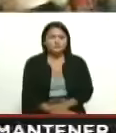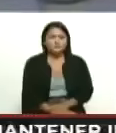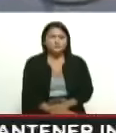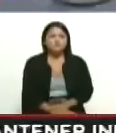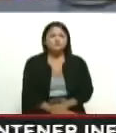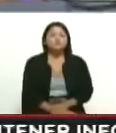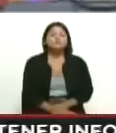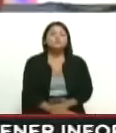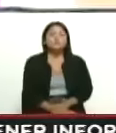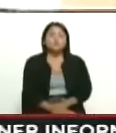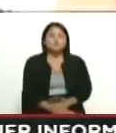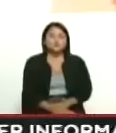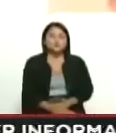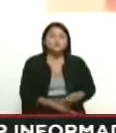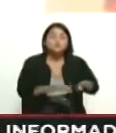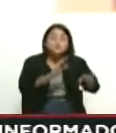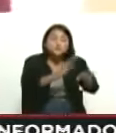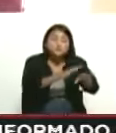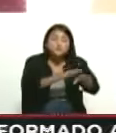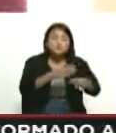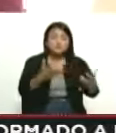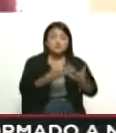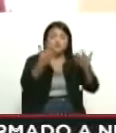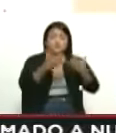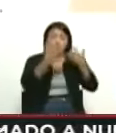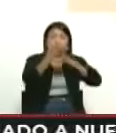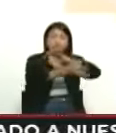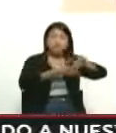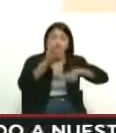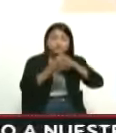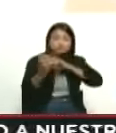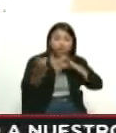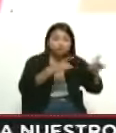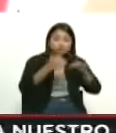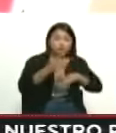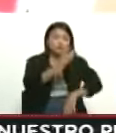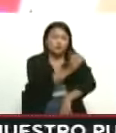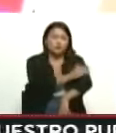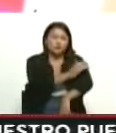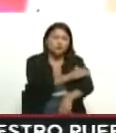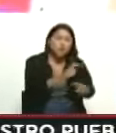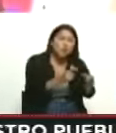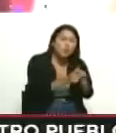Llamado a la violencia por sectores extremistas que los conocemos,